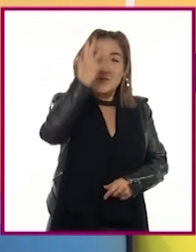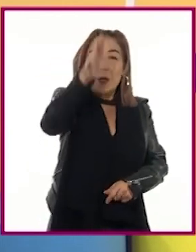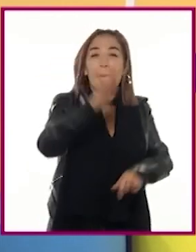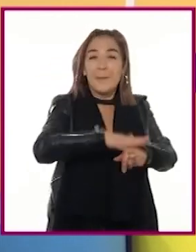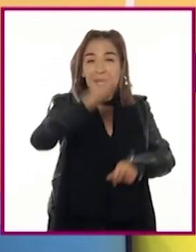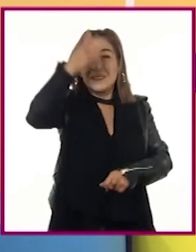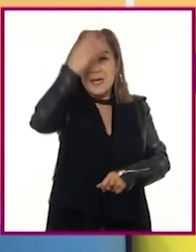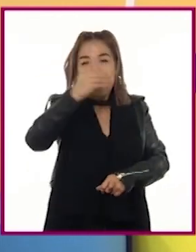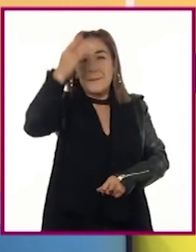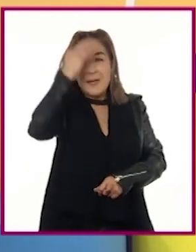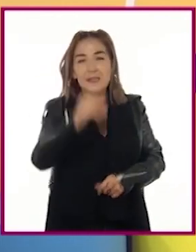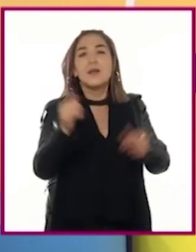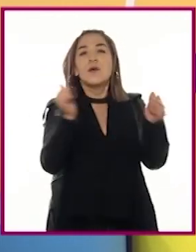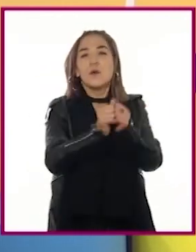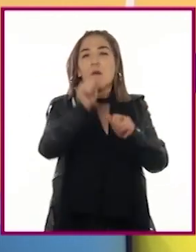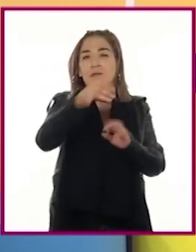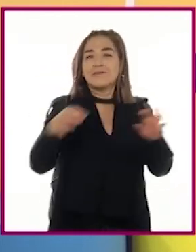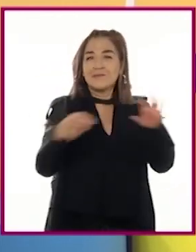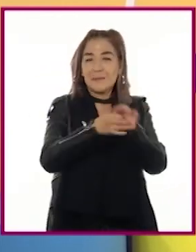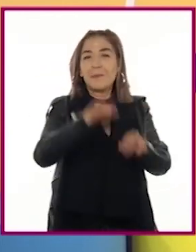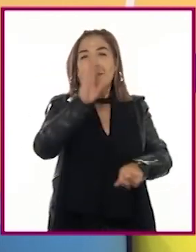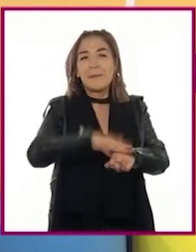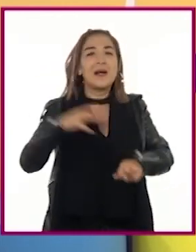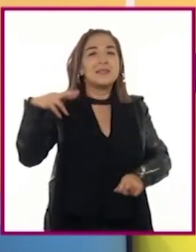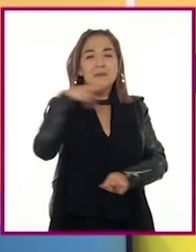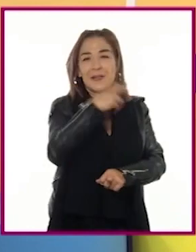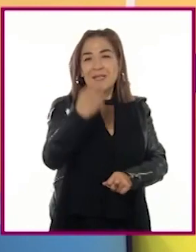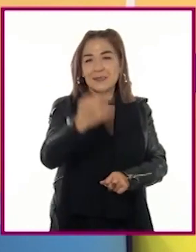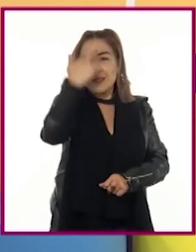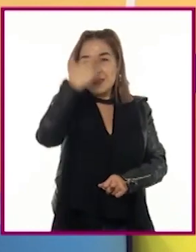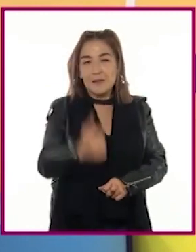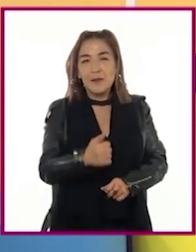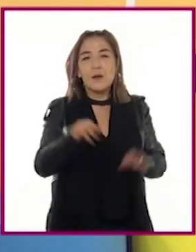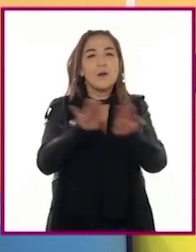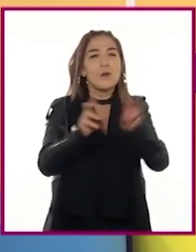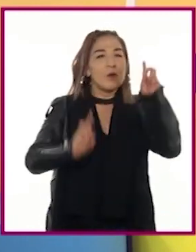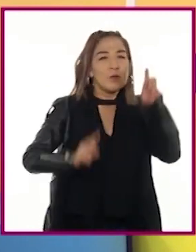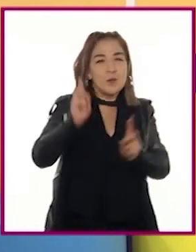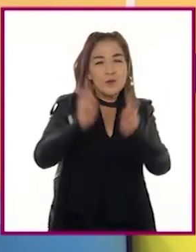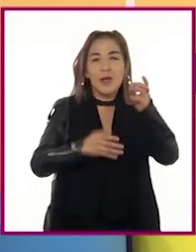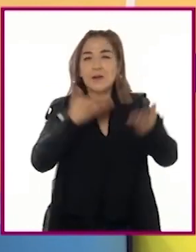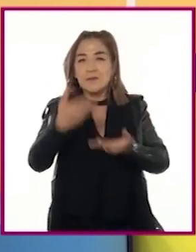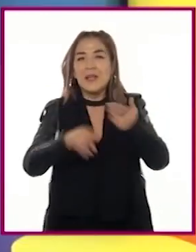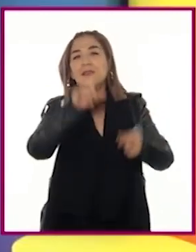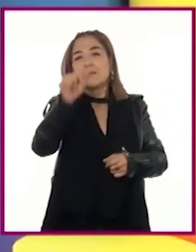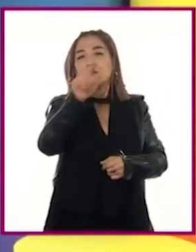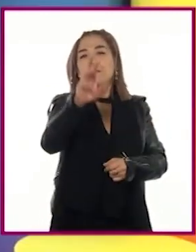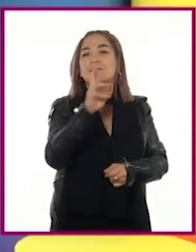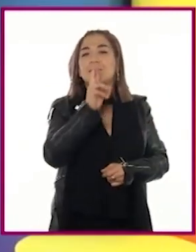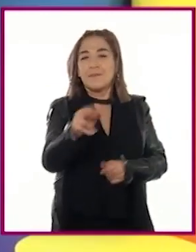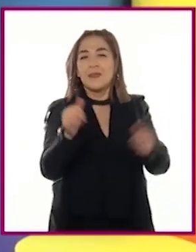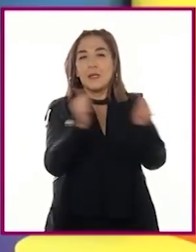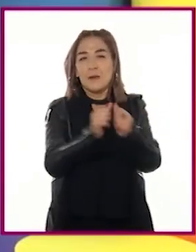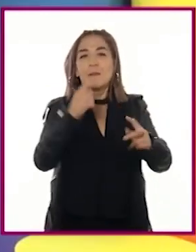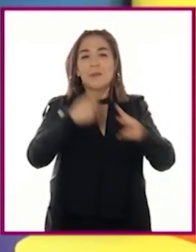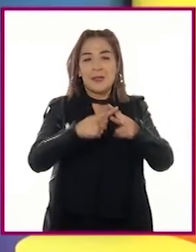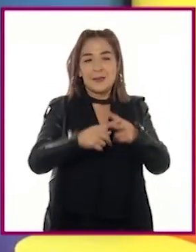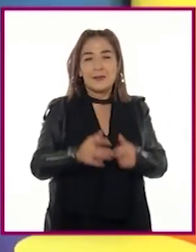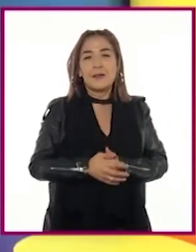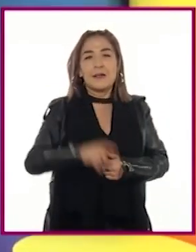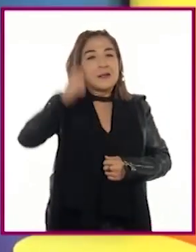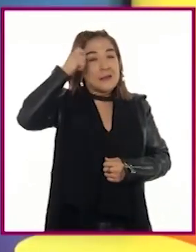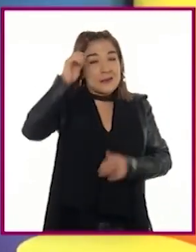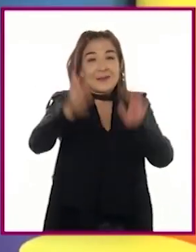se incorpore con solidez a la estructura del razonamiento deductivo que promueve la geometría.